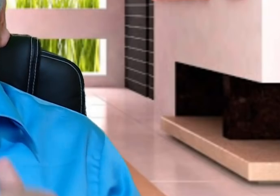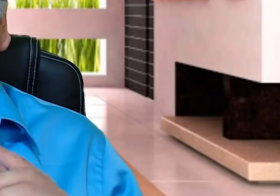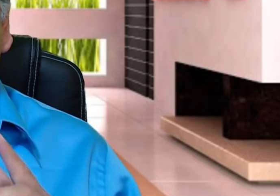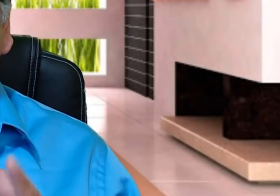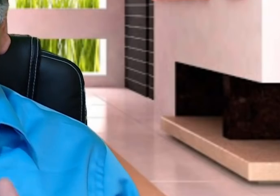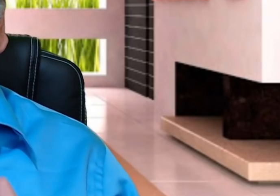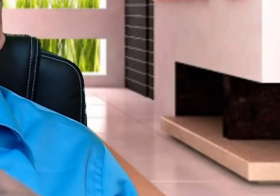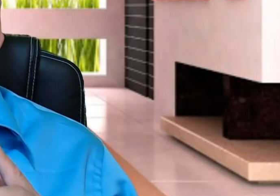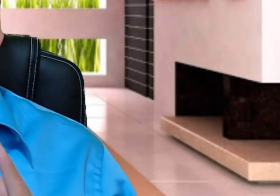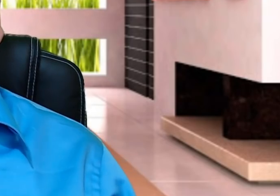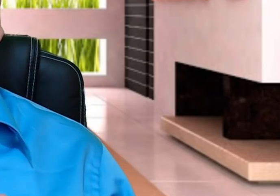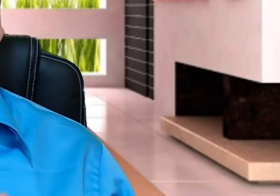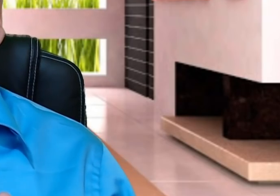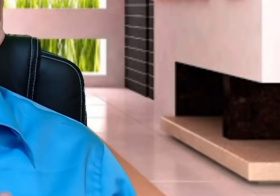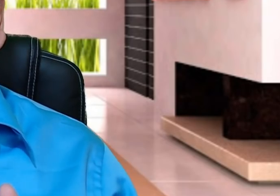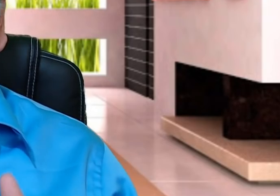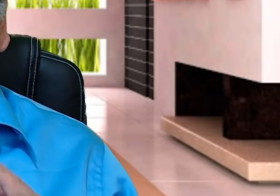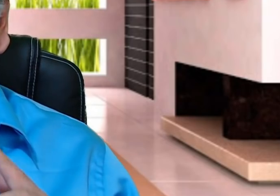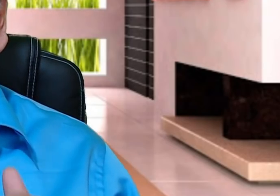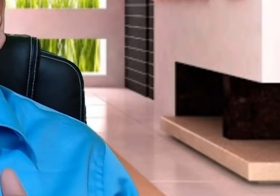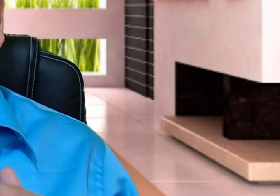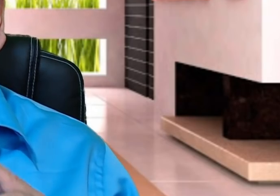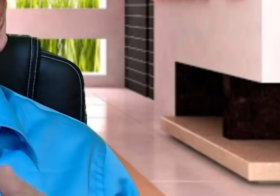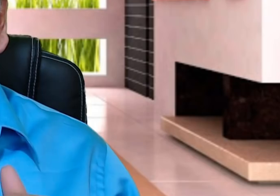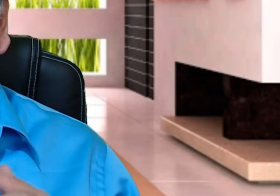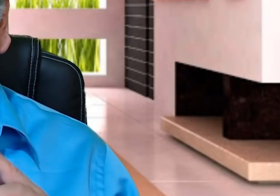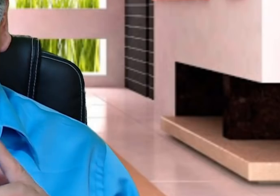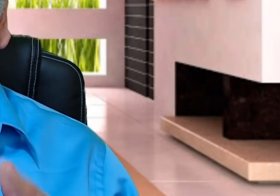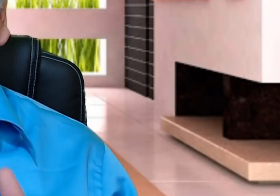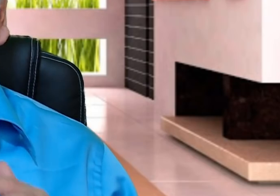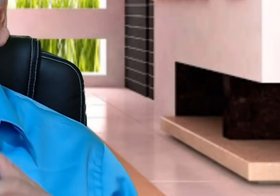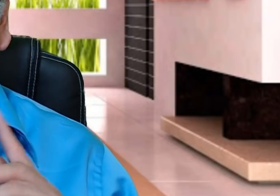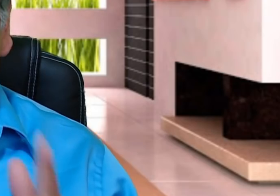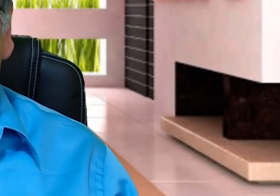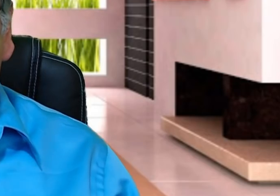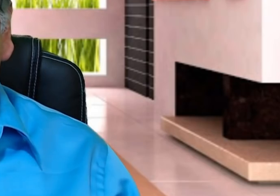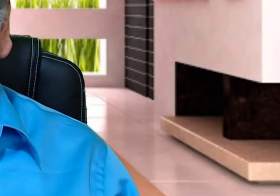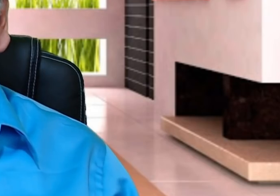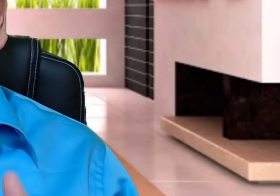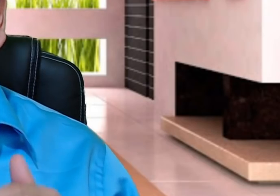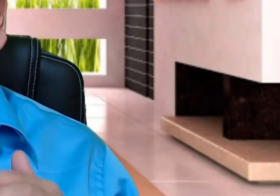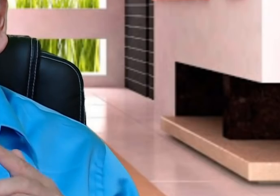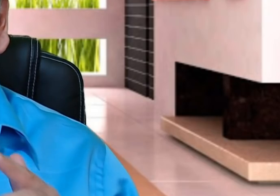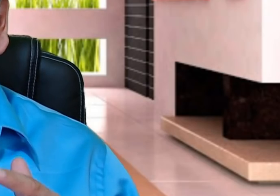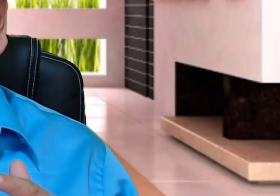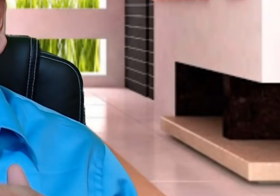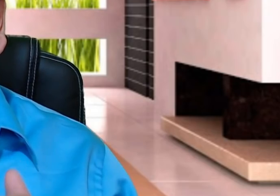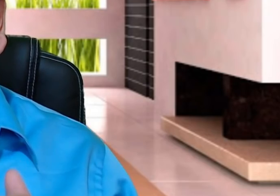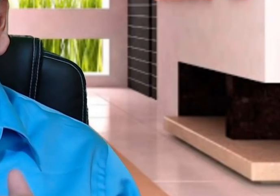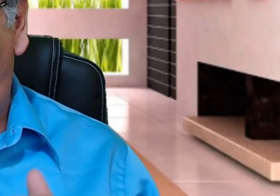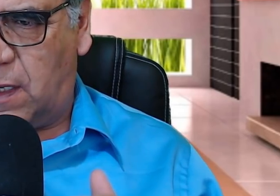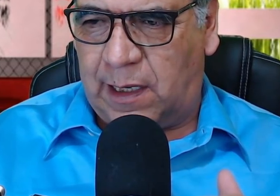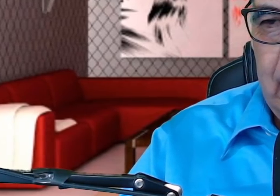los gobernadores de Acción Nacional. Vamos a ir al video, amigos y amigas, y vamos a ver cómo lo callaron